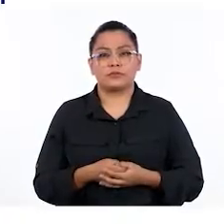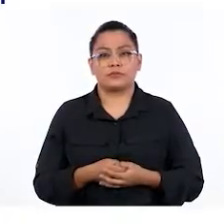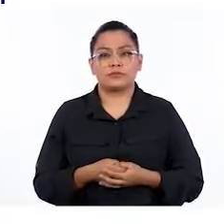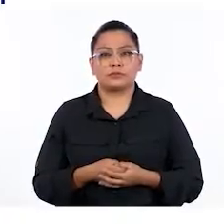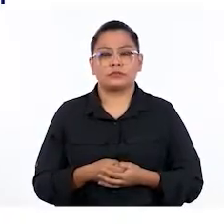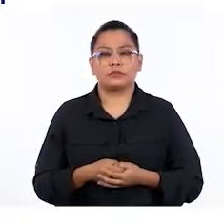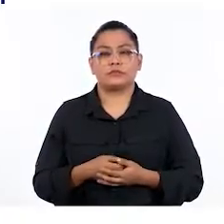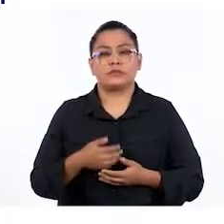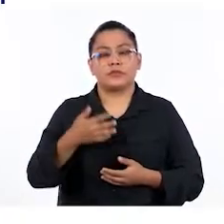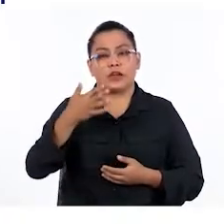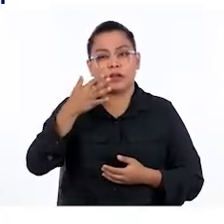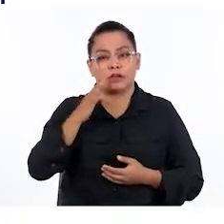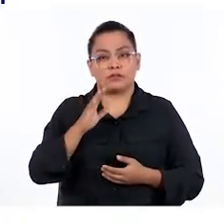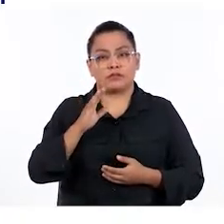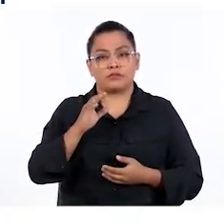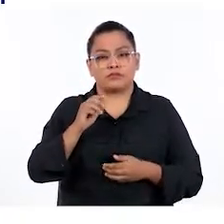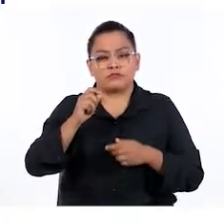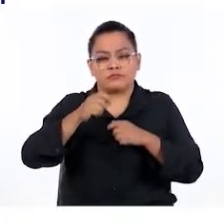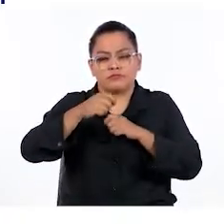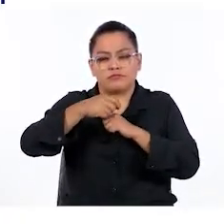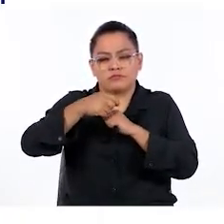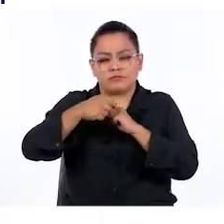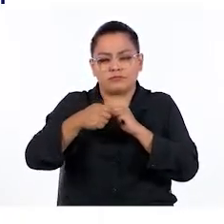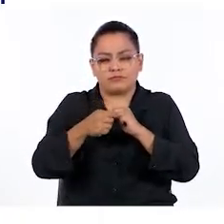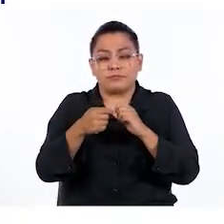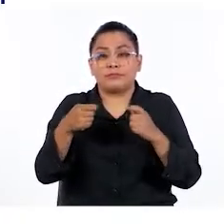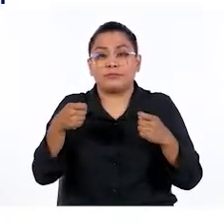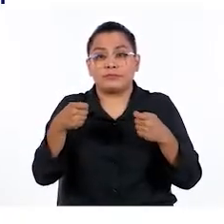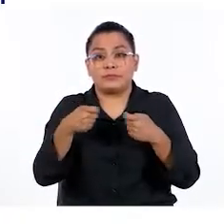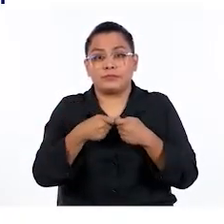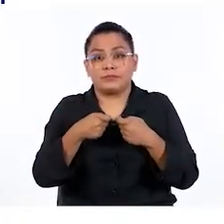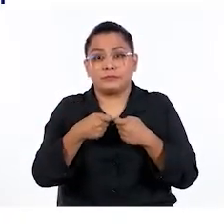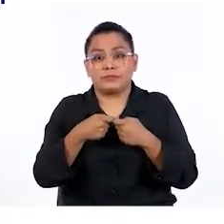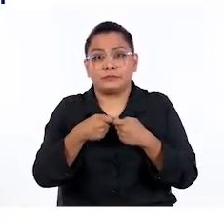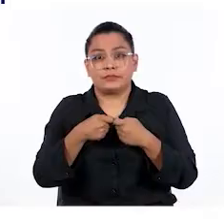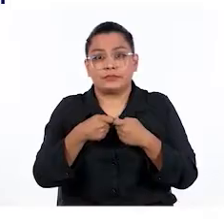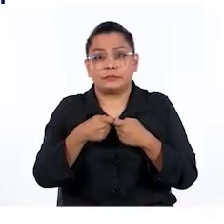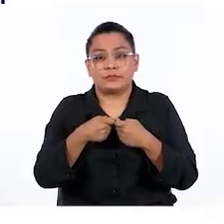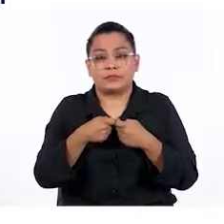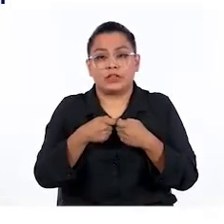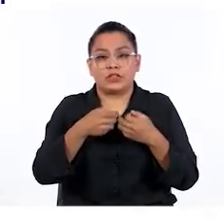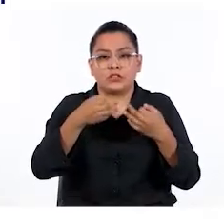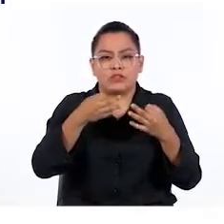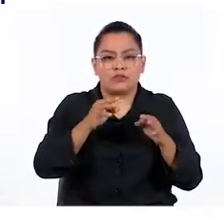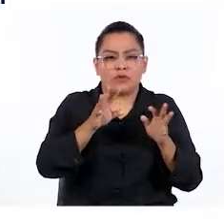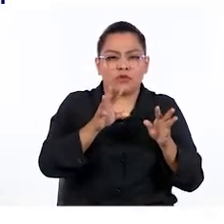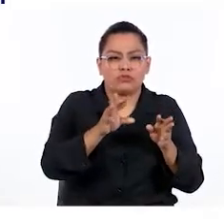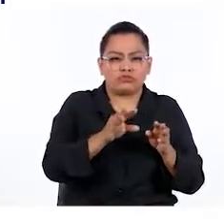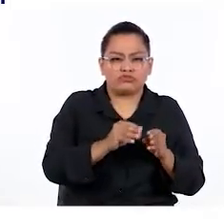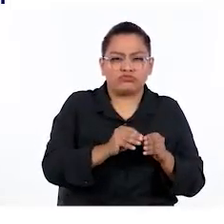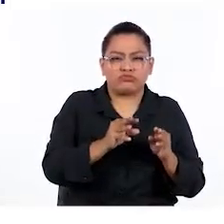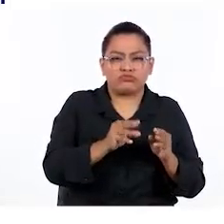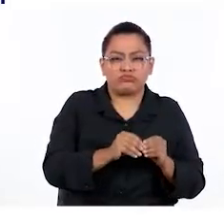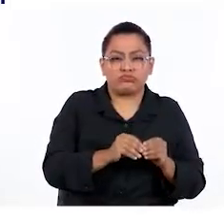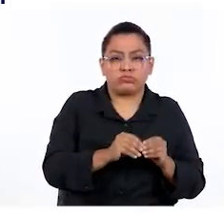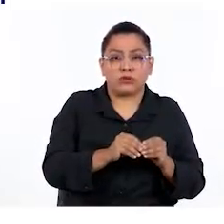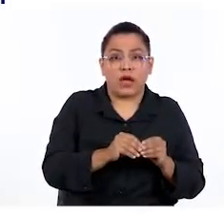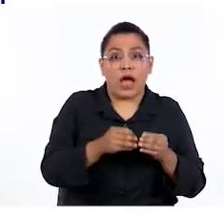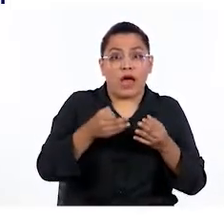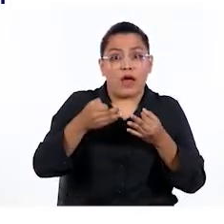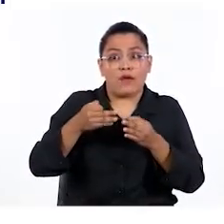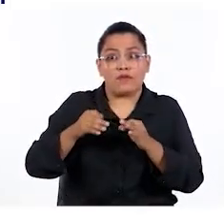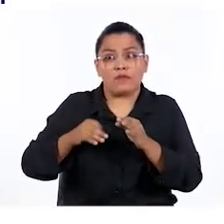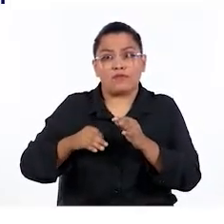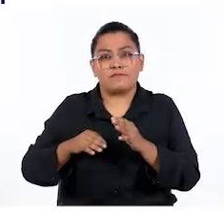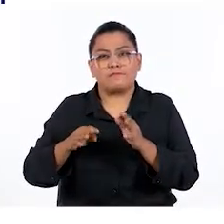una combustión, las biomoléculas energéticas pasan de la forma más reducida a la forma